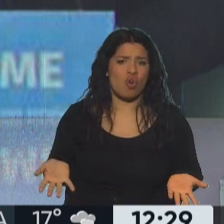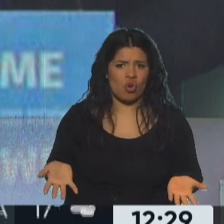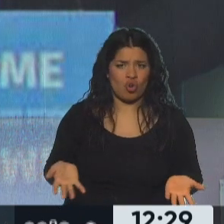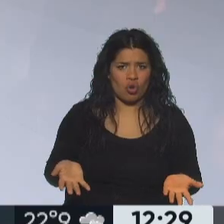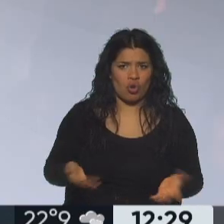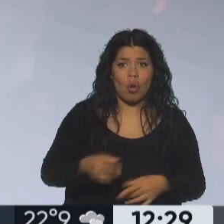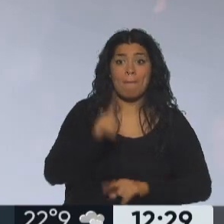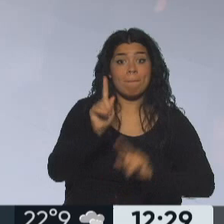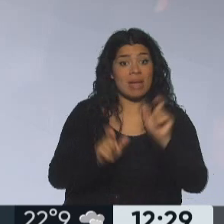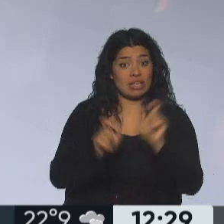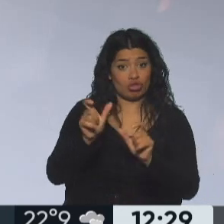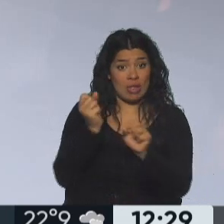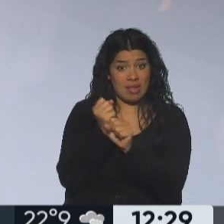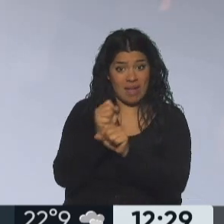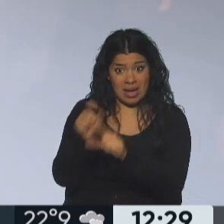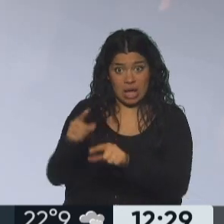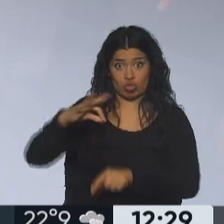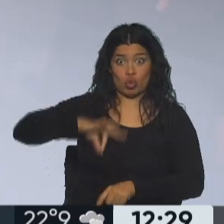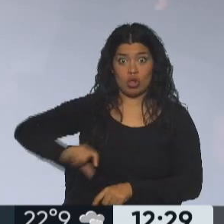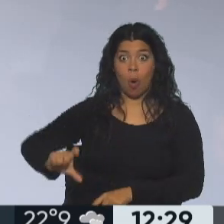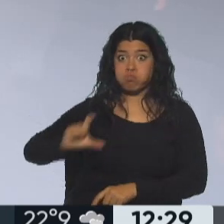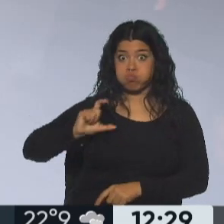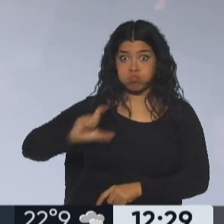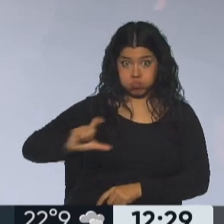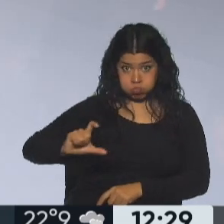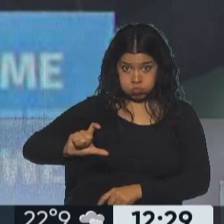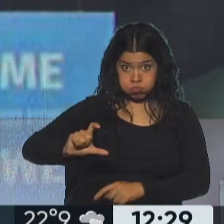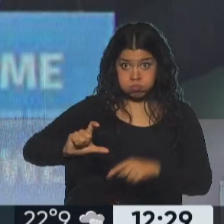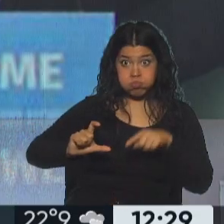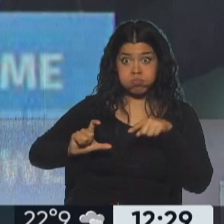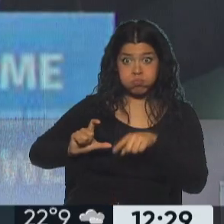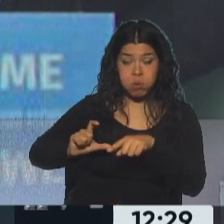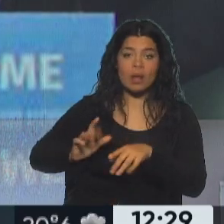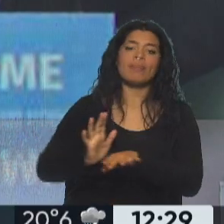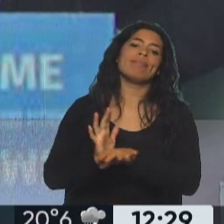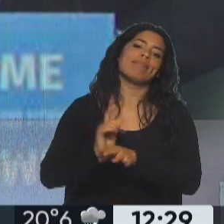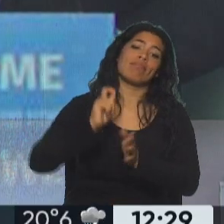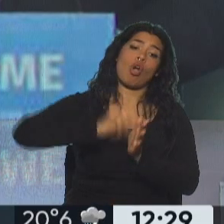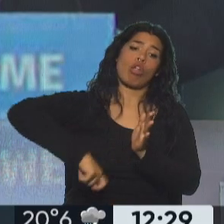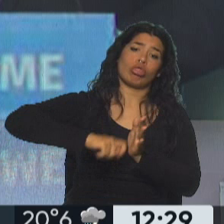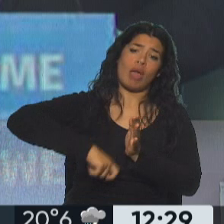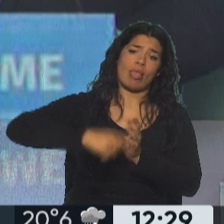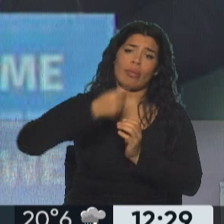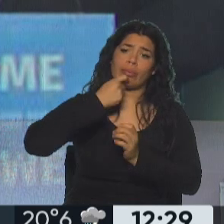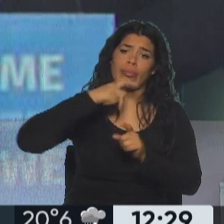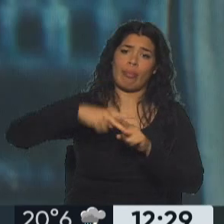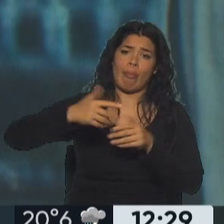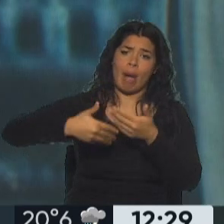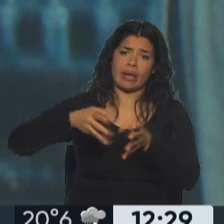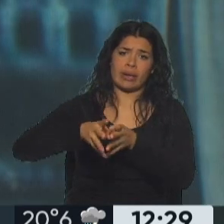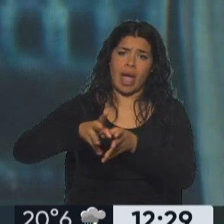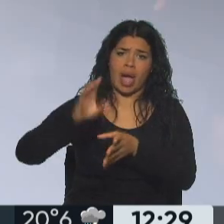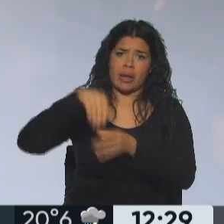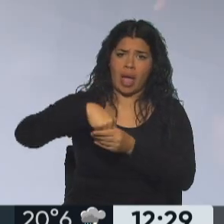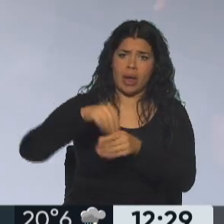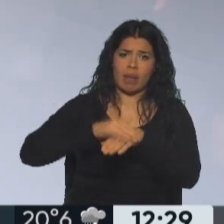bien pagos, como puede ser alguien un contratista que trabaja al frente de esas maquinarias que hablan cientos de miles